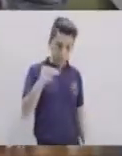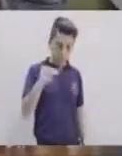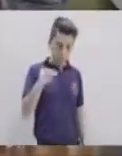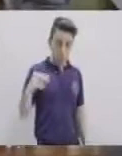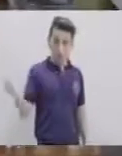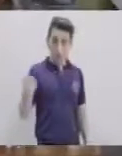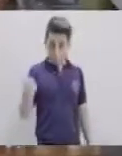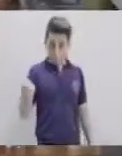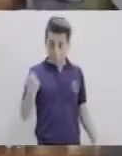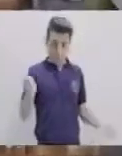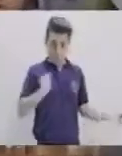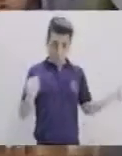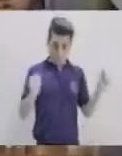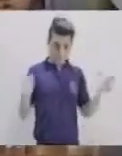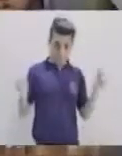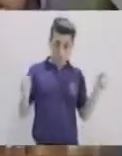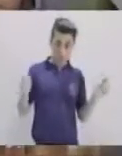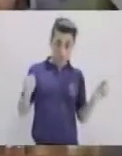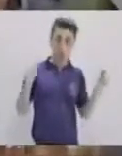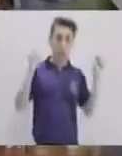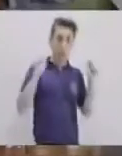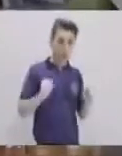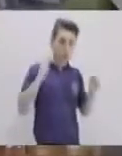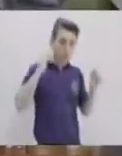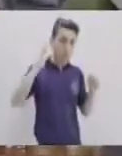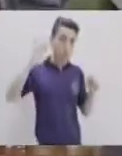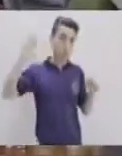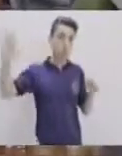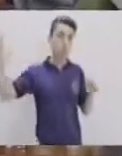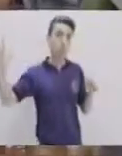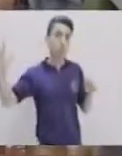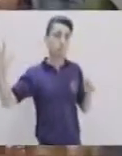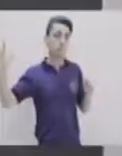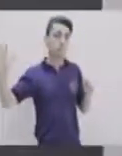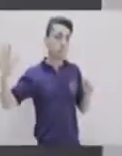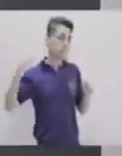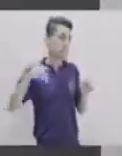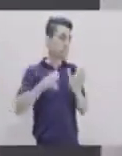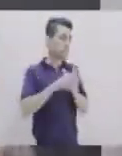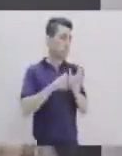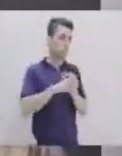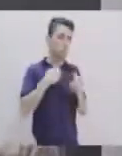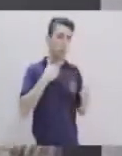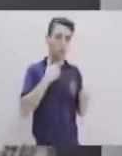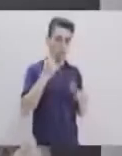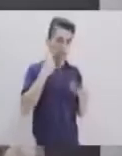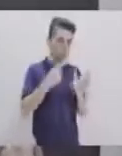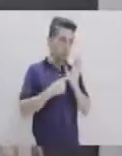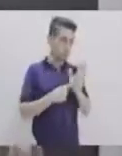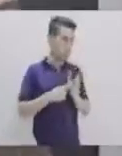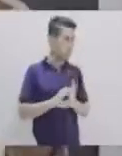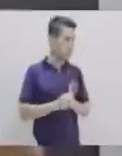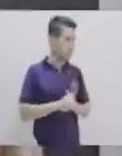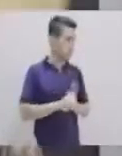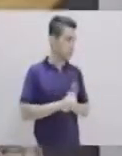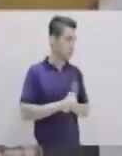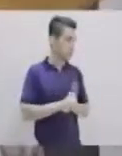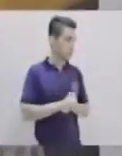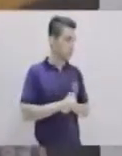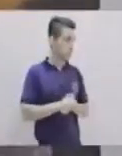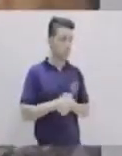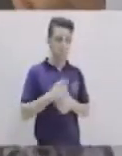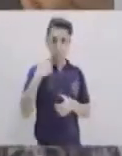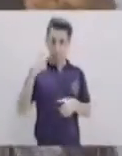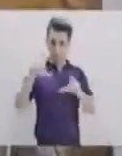logro hacer que se mueva, va a producir sonido. Me gusta poner este ejemplo. Esta es una